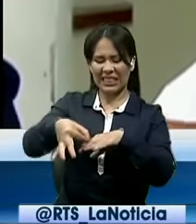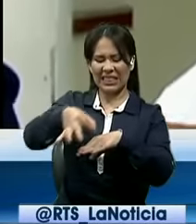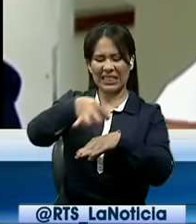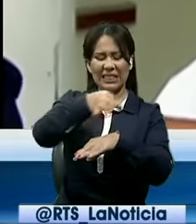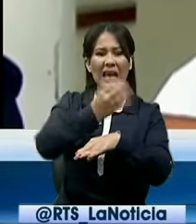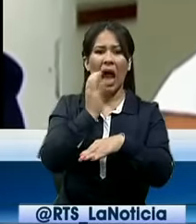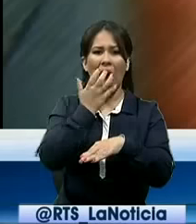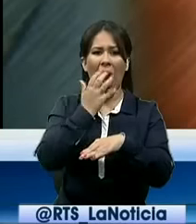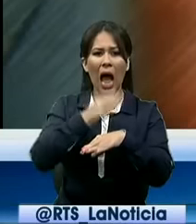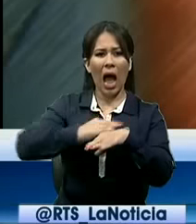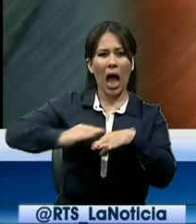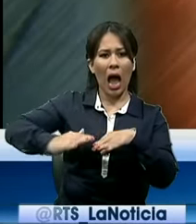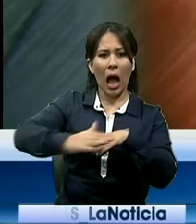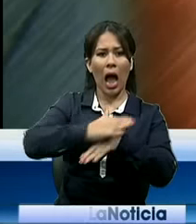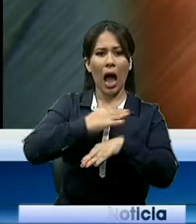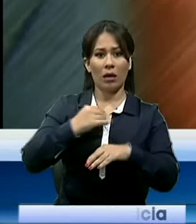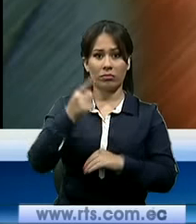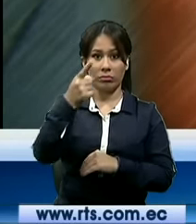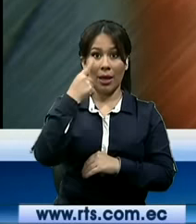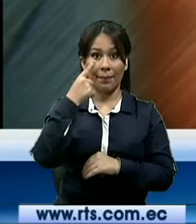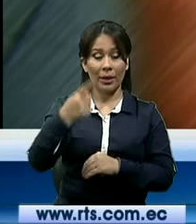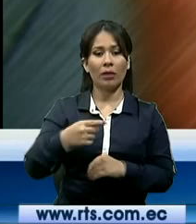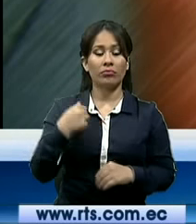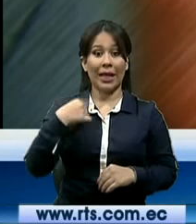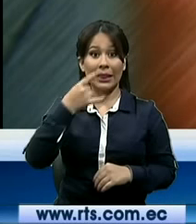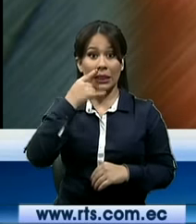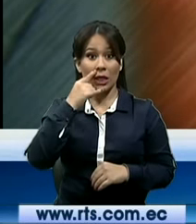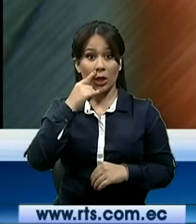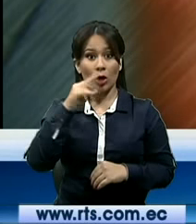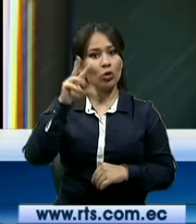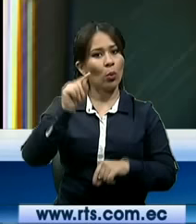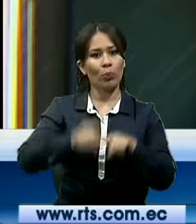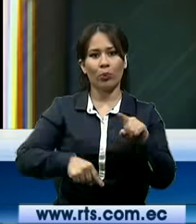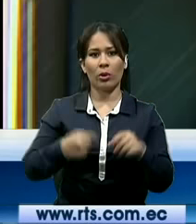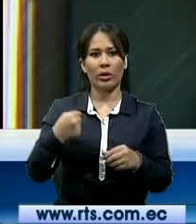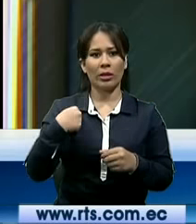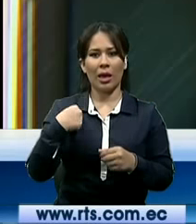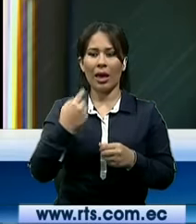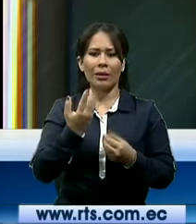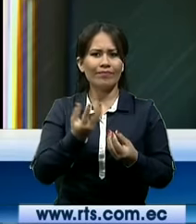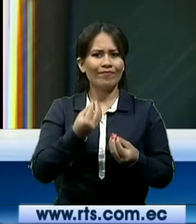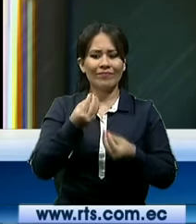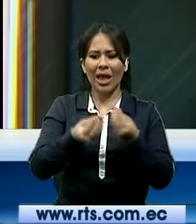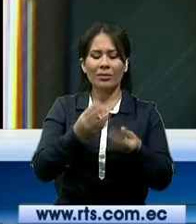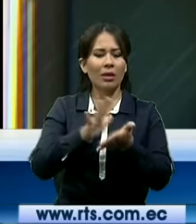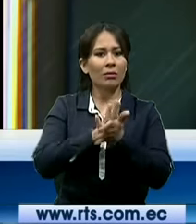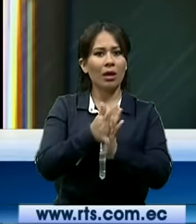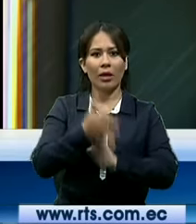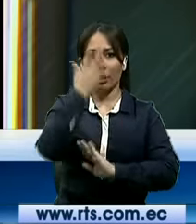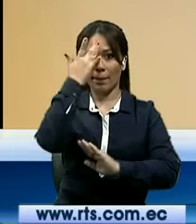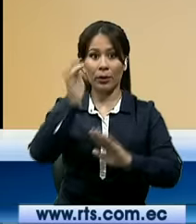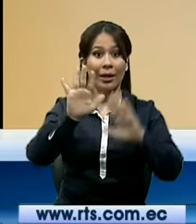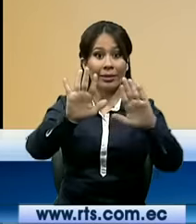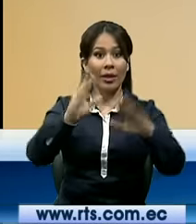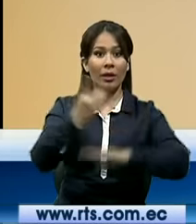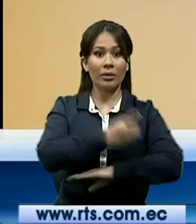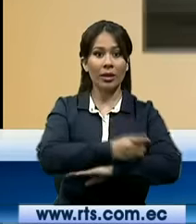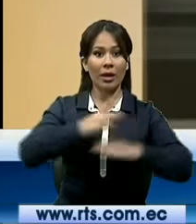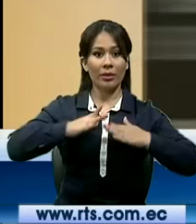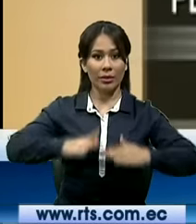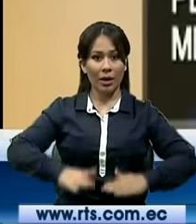un grado 2. El menor presenta una incapacidad de 10 días, producto de las heridas provocadas en su cuerpo. El